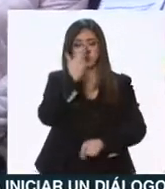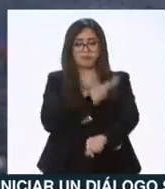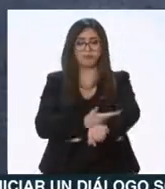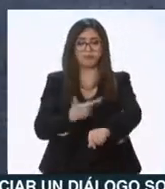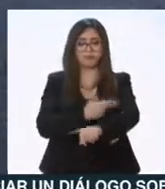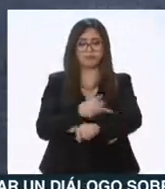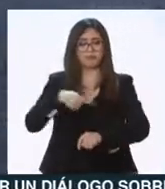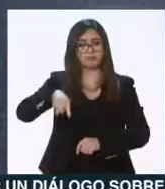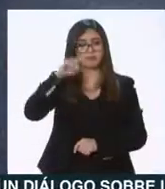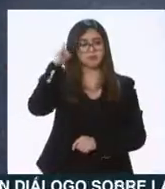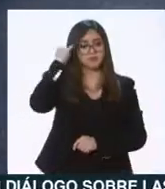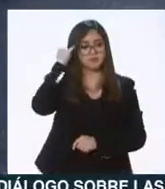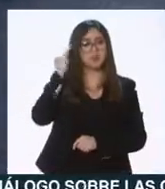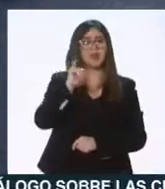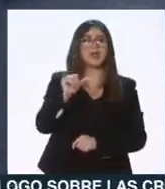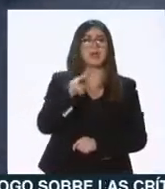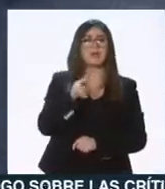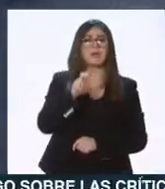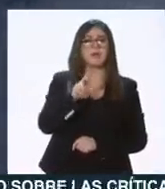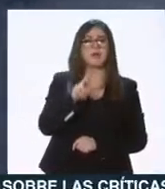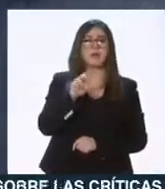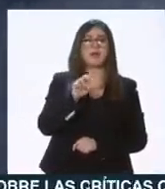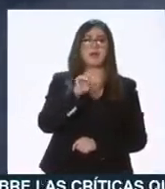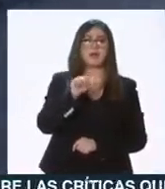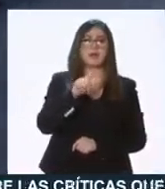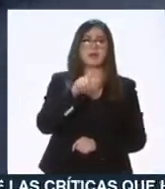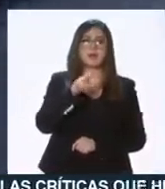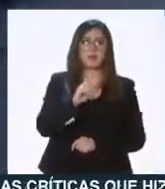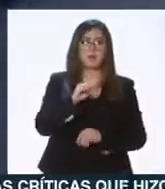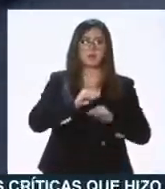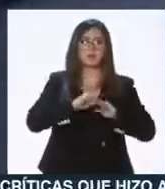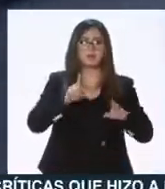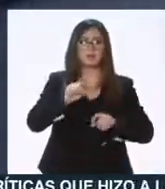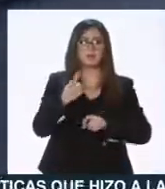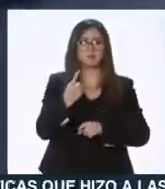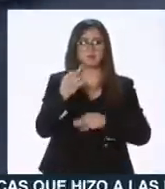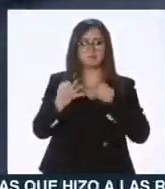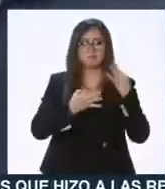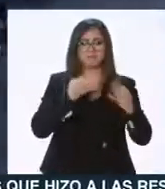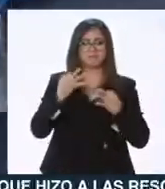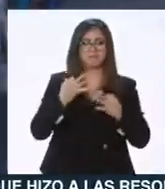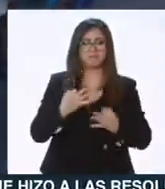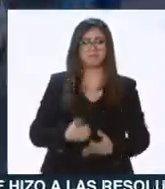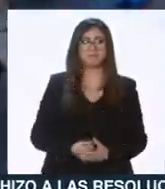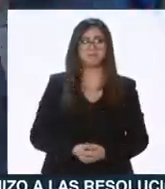Con imágenes de Javier Martínez, Alberto Álvarez Santana, 21 Noticias.